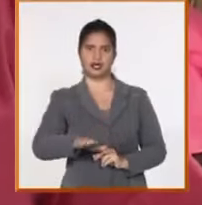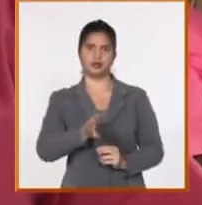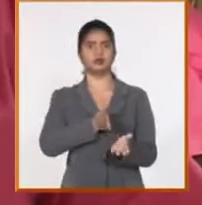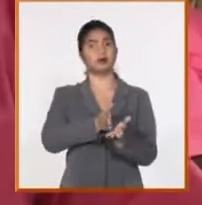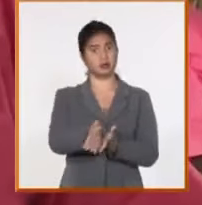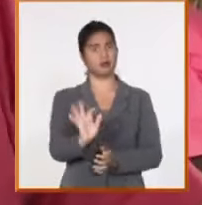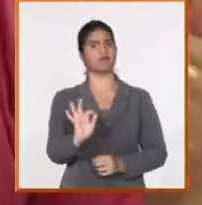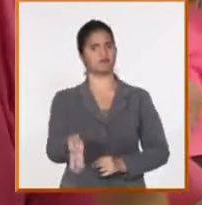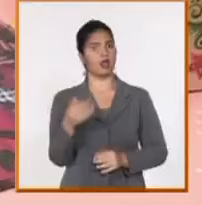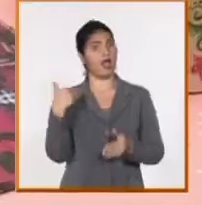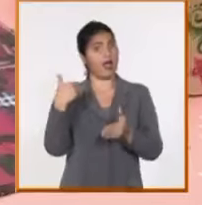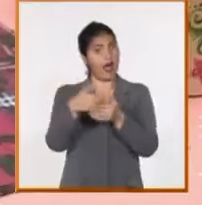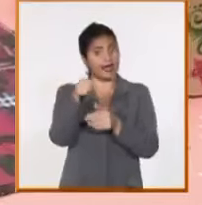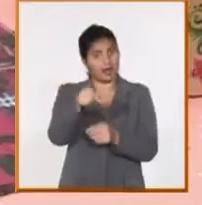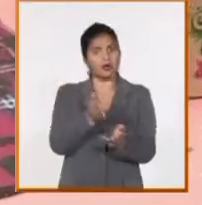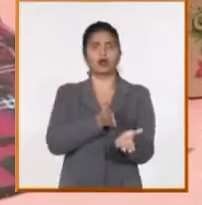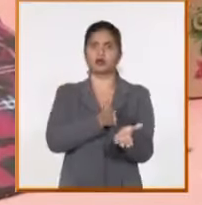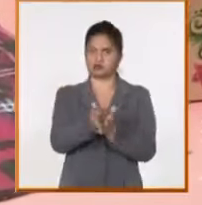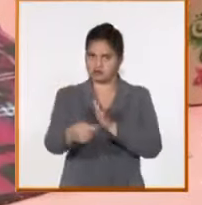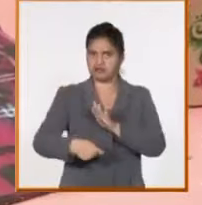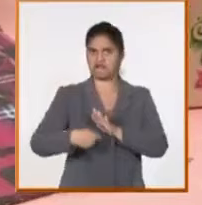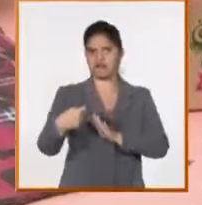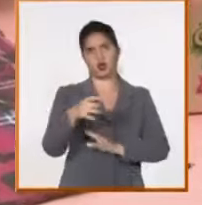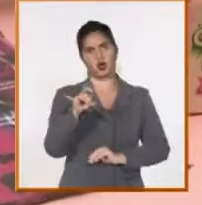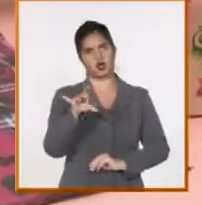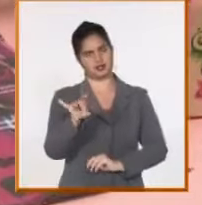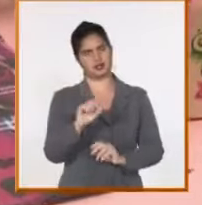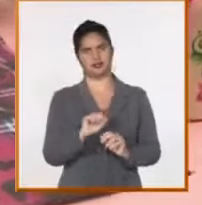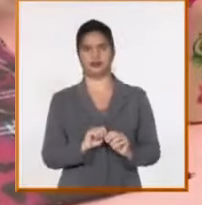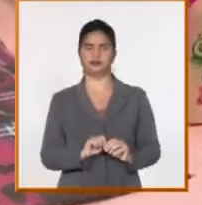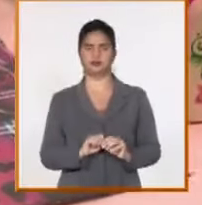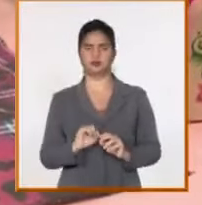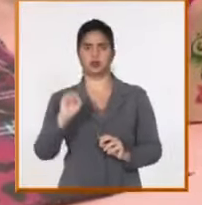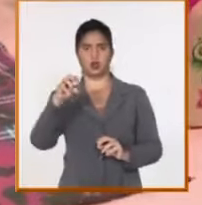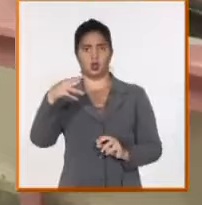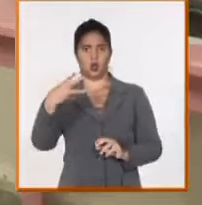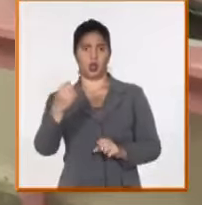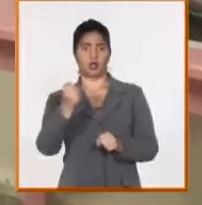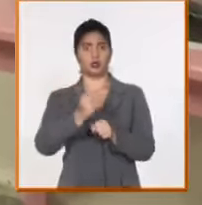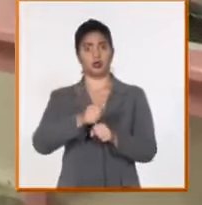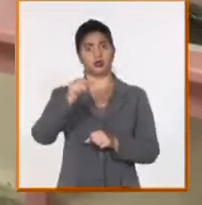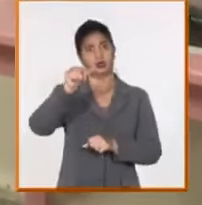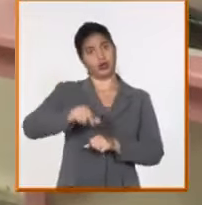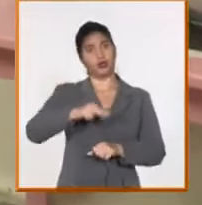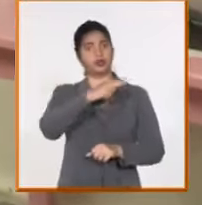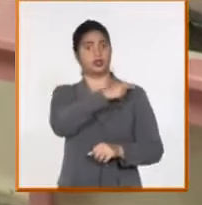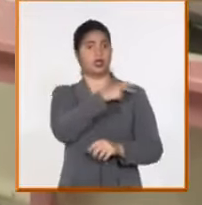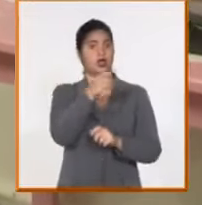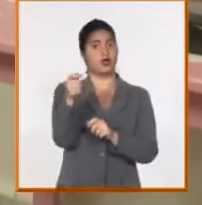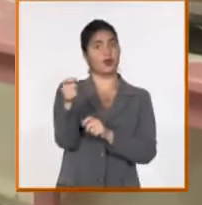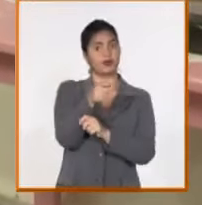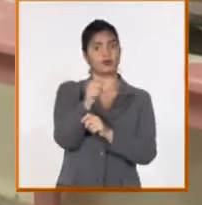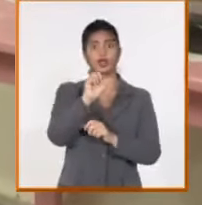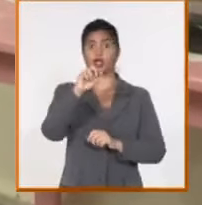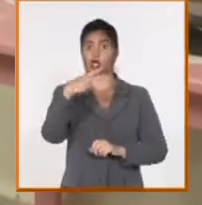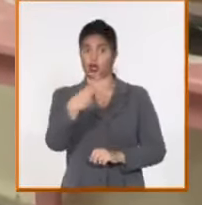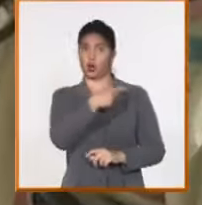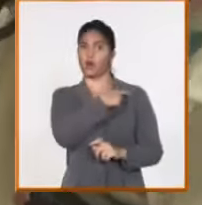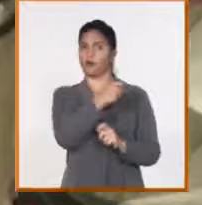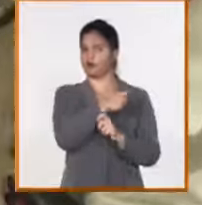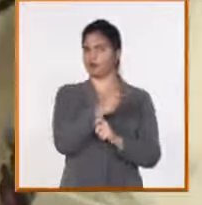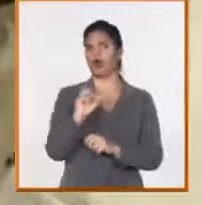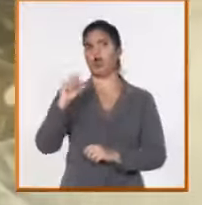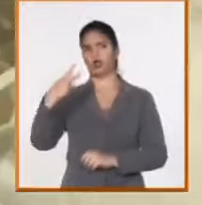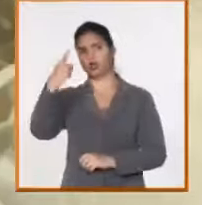matrícula hasta el momento Contamos con cuatro eh trabajadoras docentes que son dos educadoras y dos